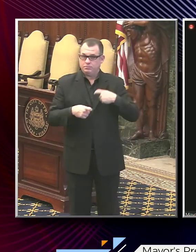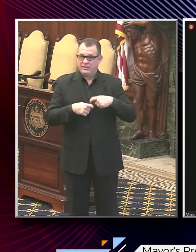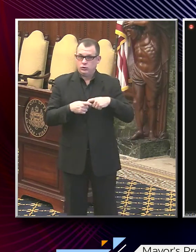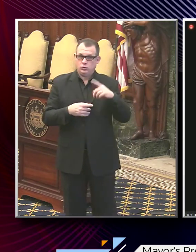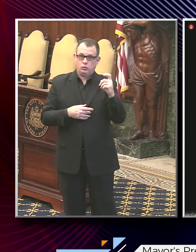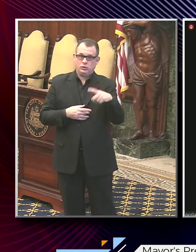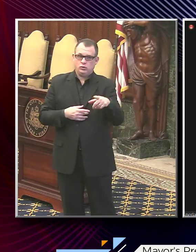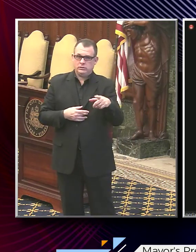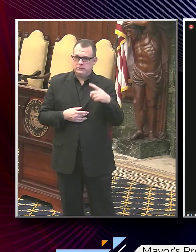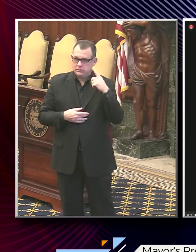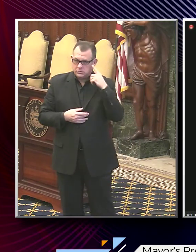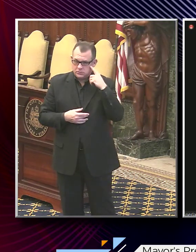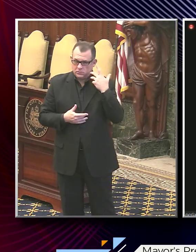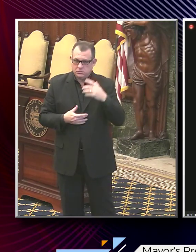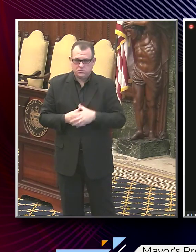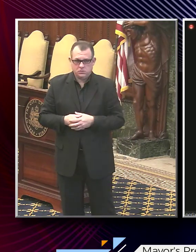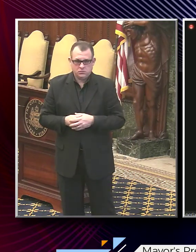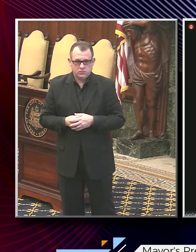Okay.